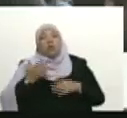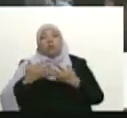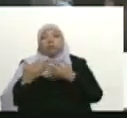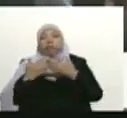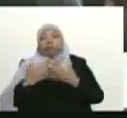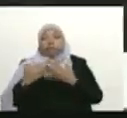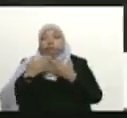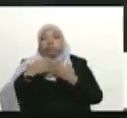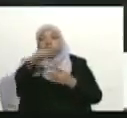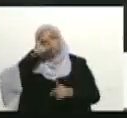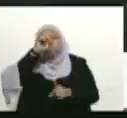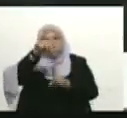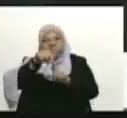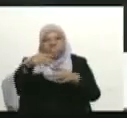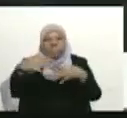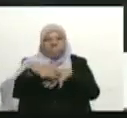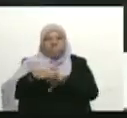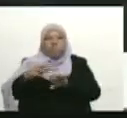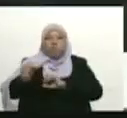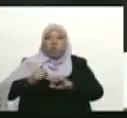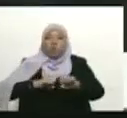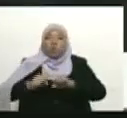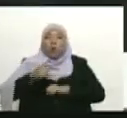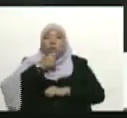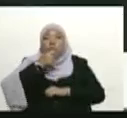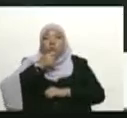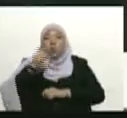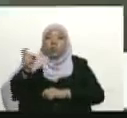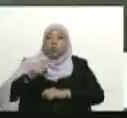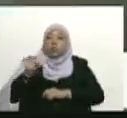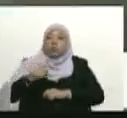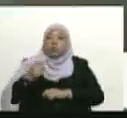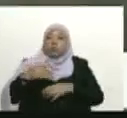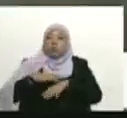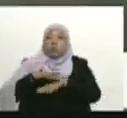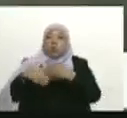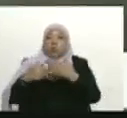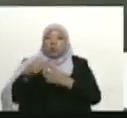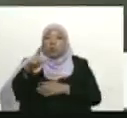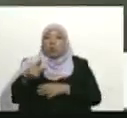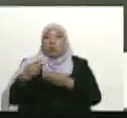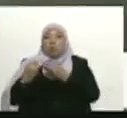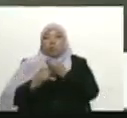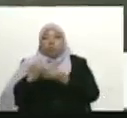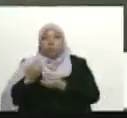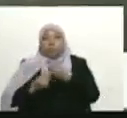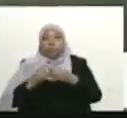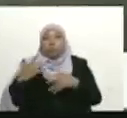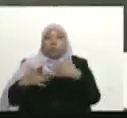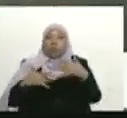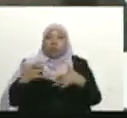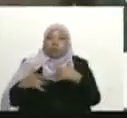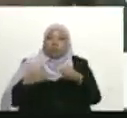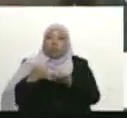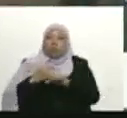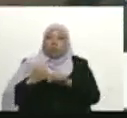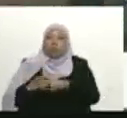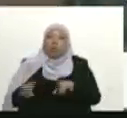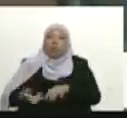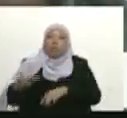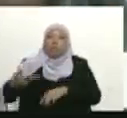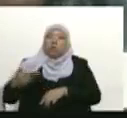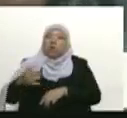en esa vía. La integrante del movimiento Periodismo Necesario, Elena Salcedo, organizadora de esta actividad, destacó que